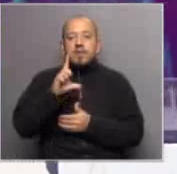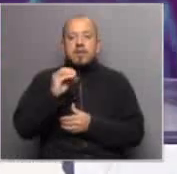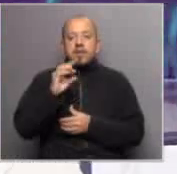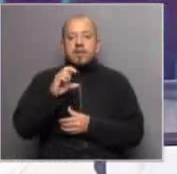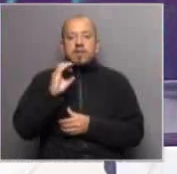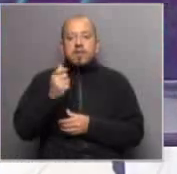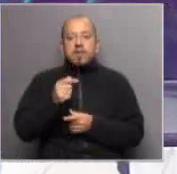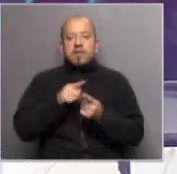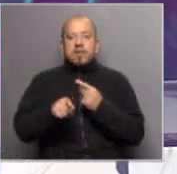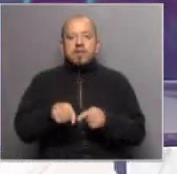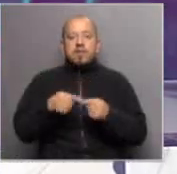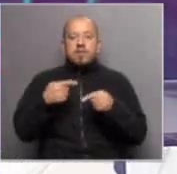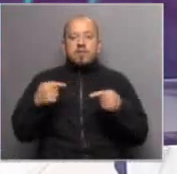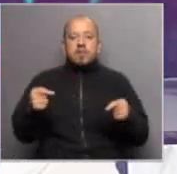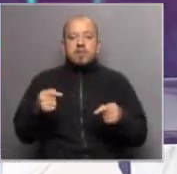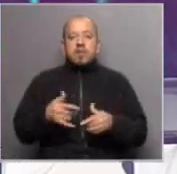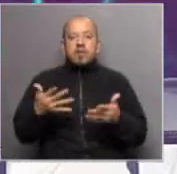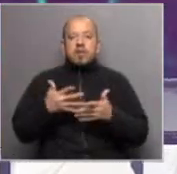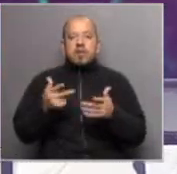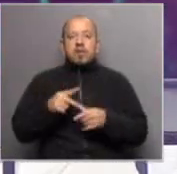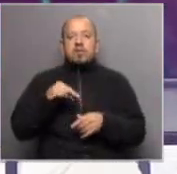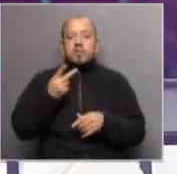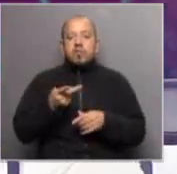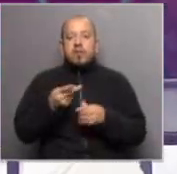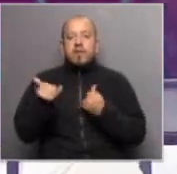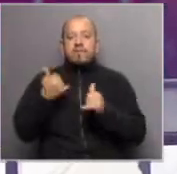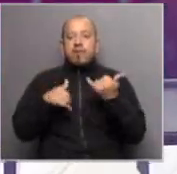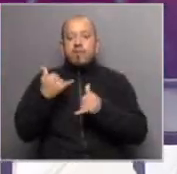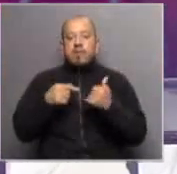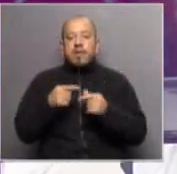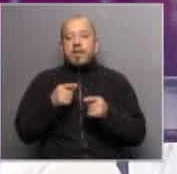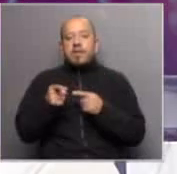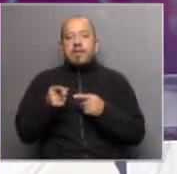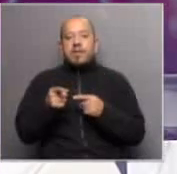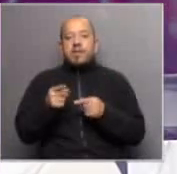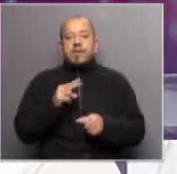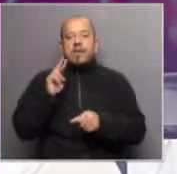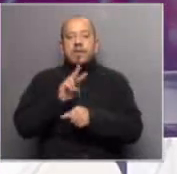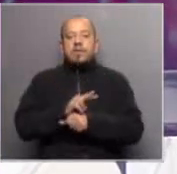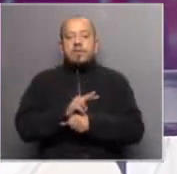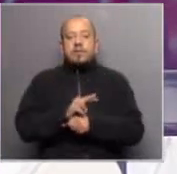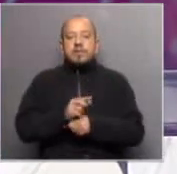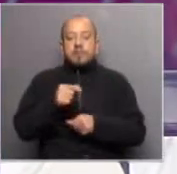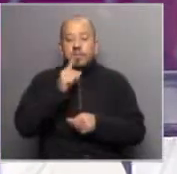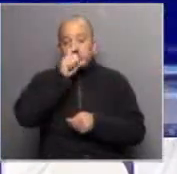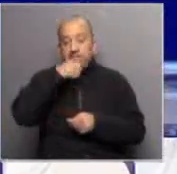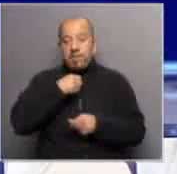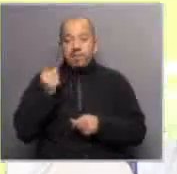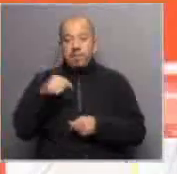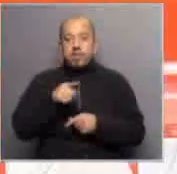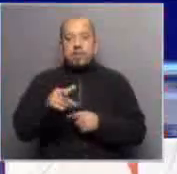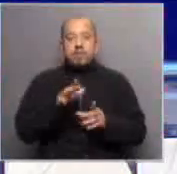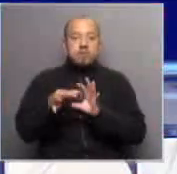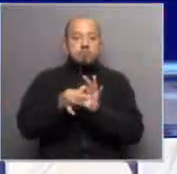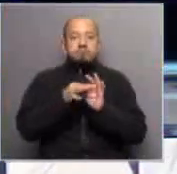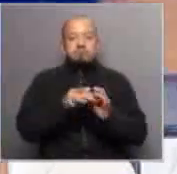y disfrutar de esas cosas. Bueno, ahora se viene la segunda parte del informe, que es más sobre la visita específicamente a Montevideo y sus